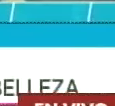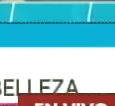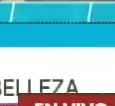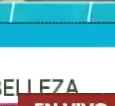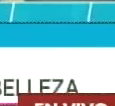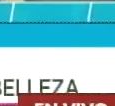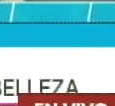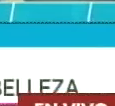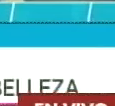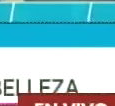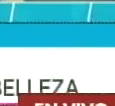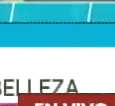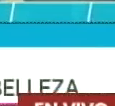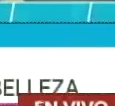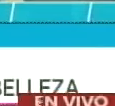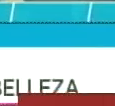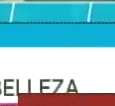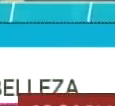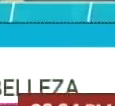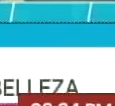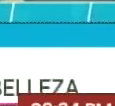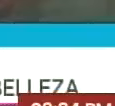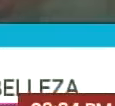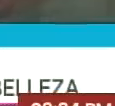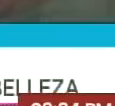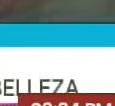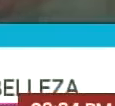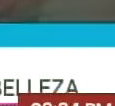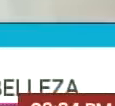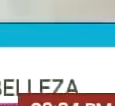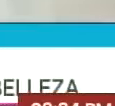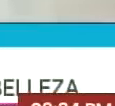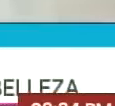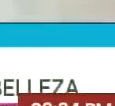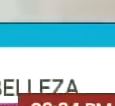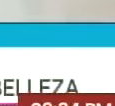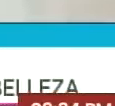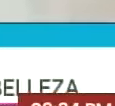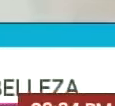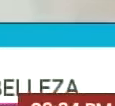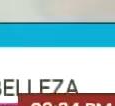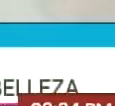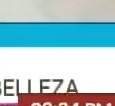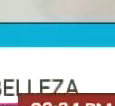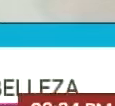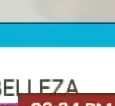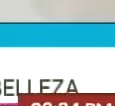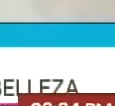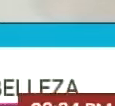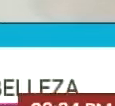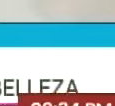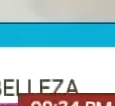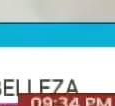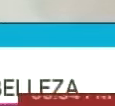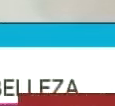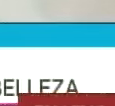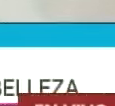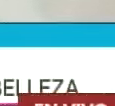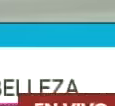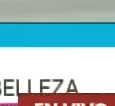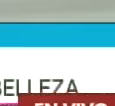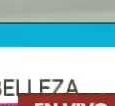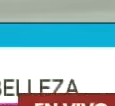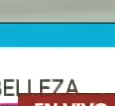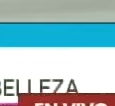no merece mucha explicación. La mujer tiene su salón y la mujer venezolana le gusta estar